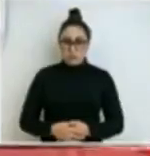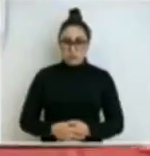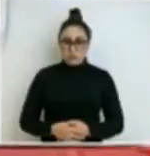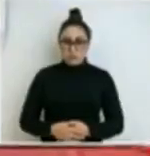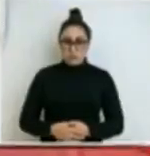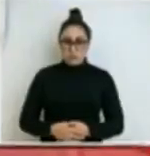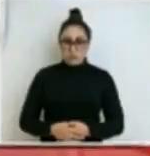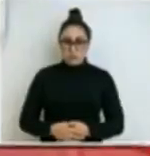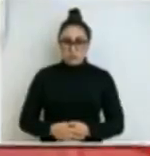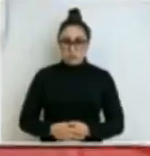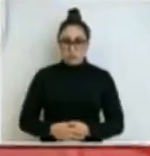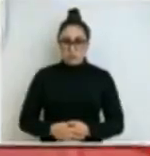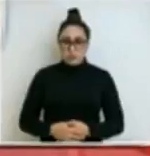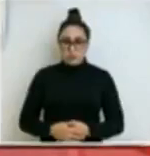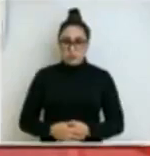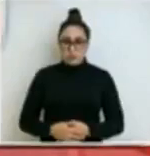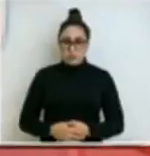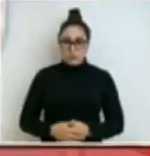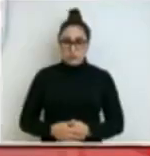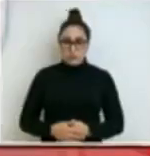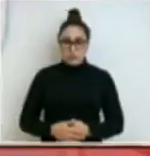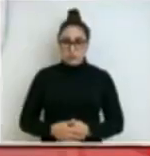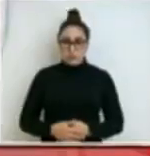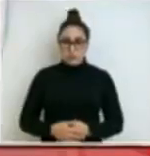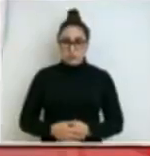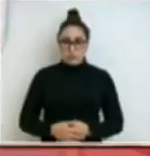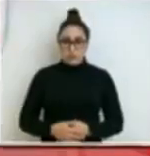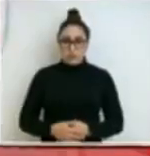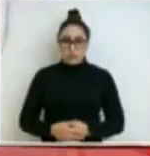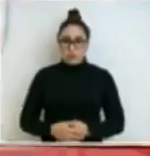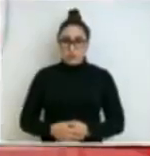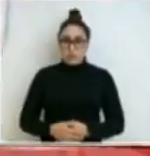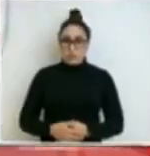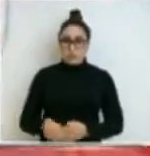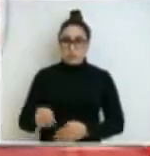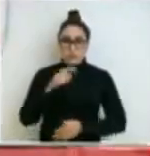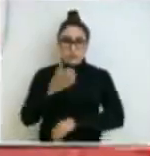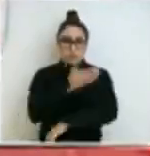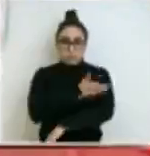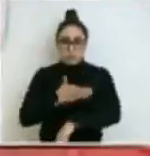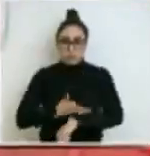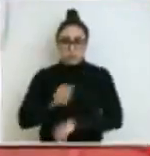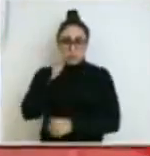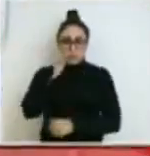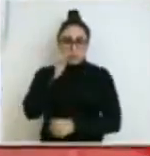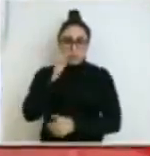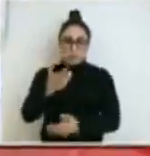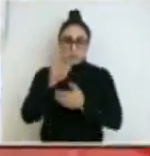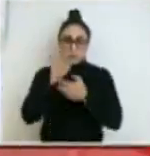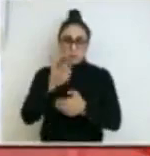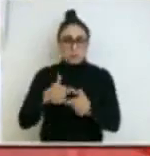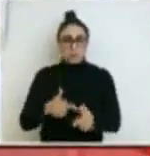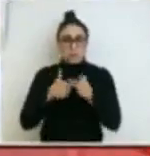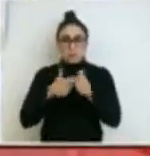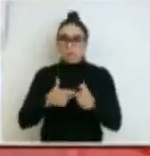Señor presidente, ¿qué estoy? ¡Resistencia! ¡Resistencia!